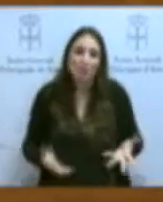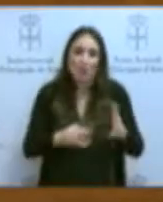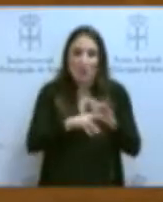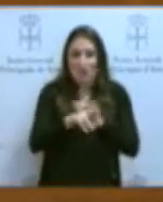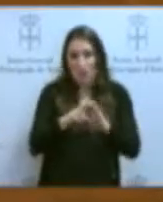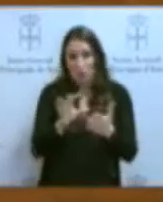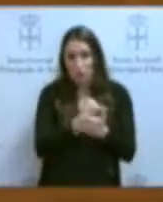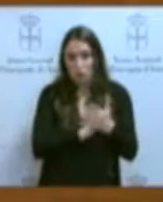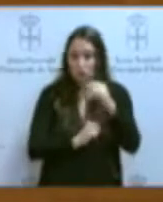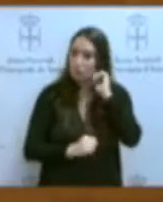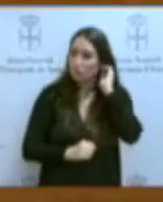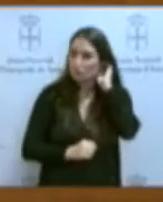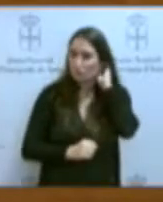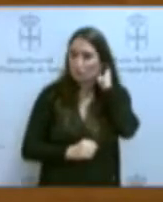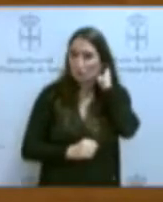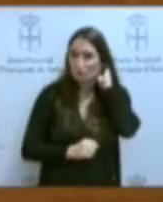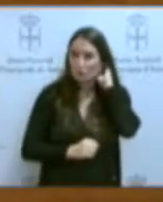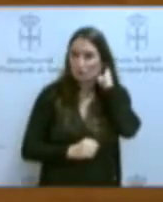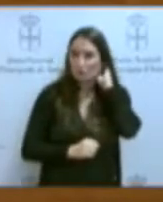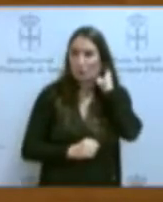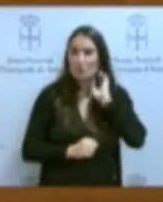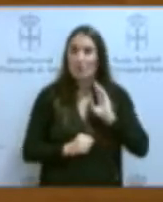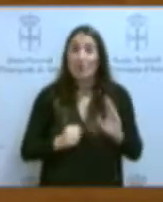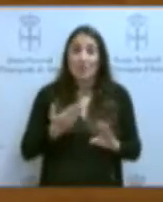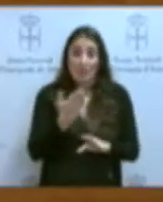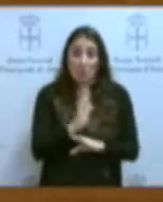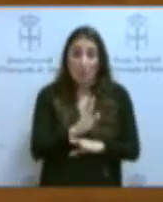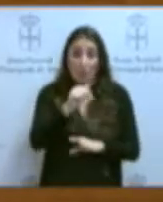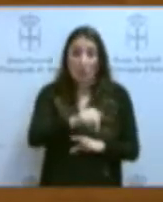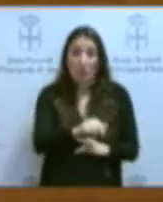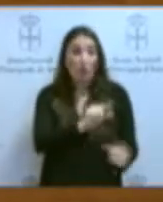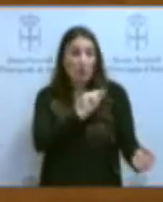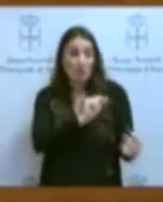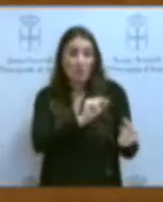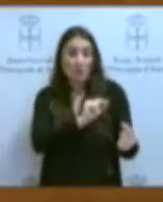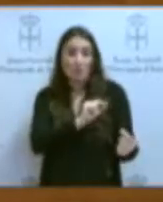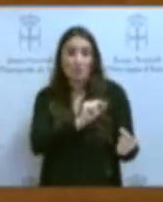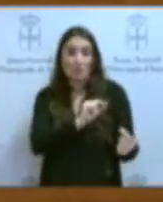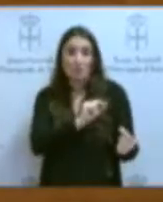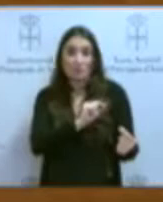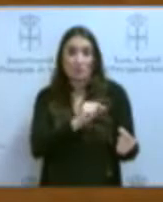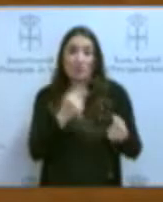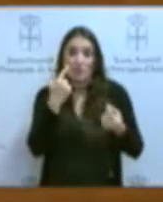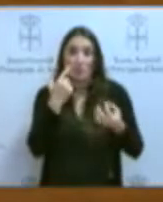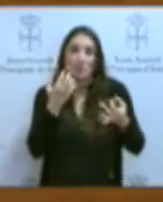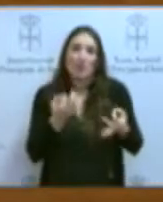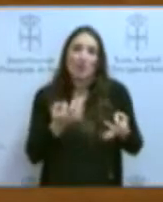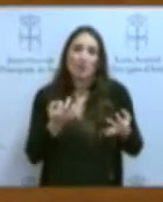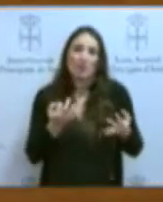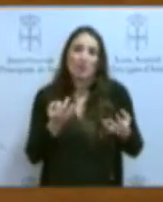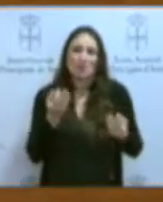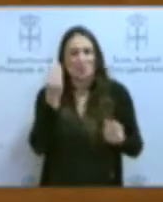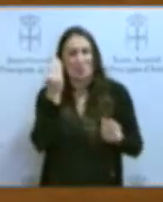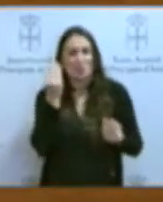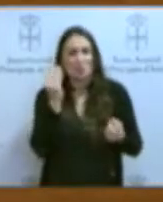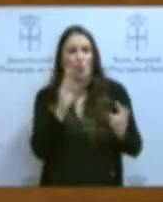ella. Sobre la moción que hoy discutimos, realmente pues es un tema del que yo creo que todos y todas